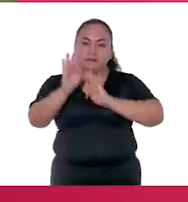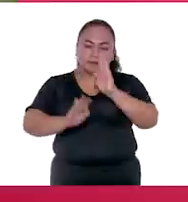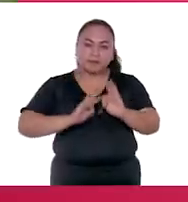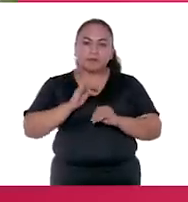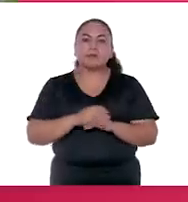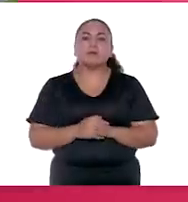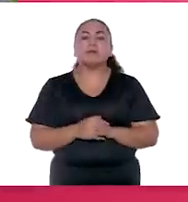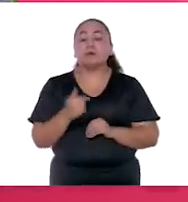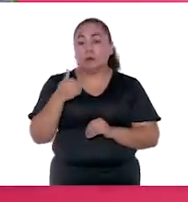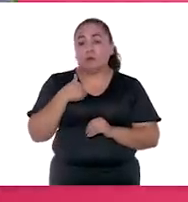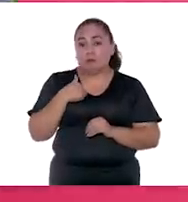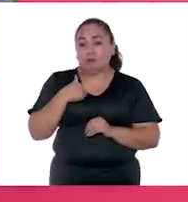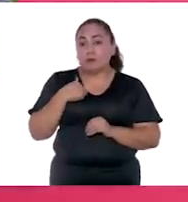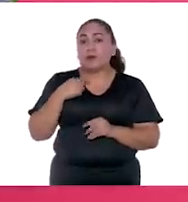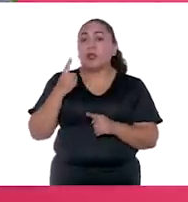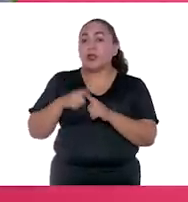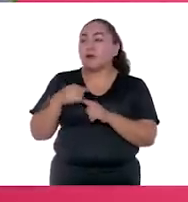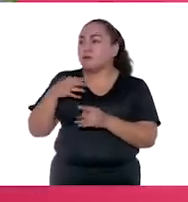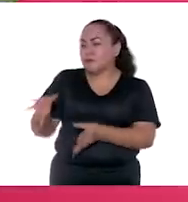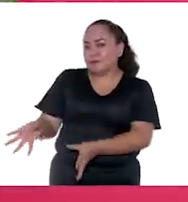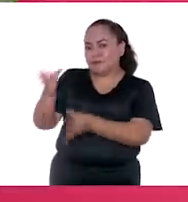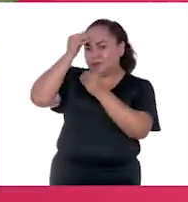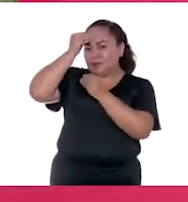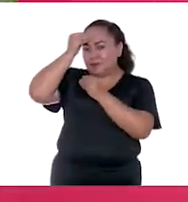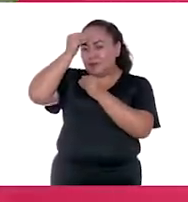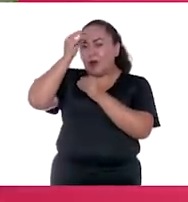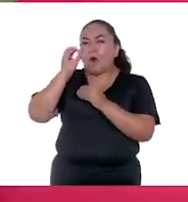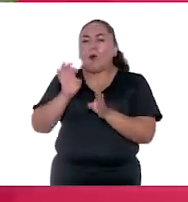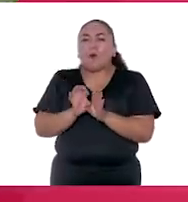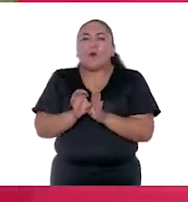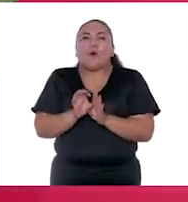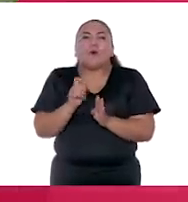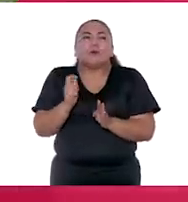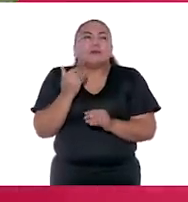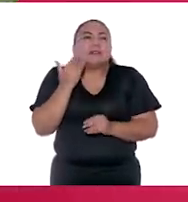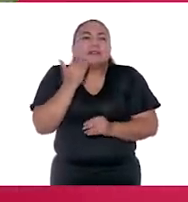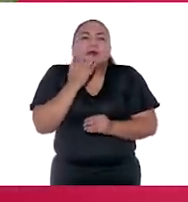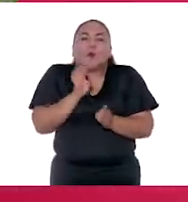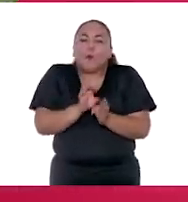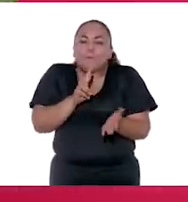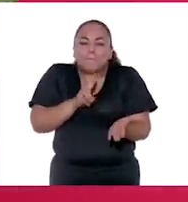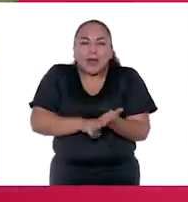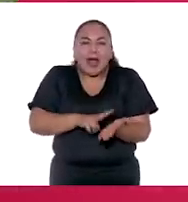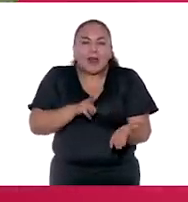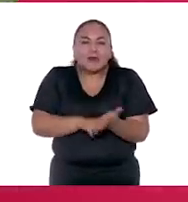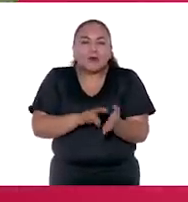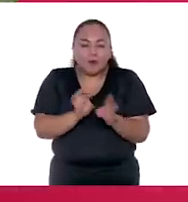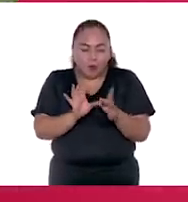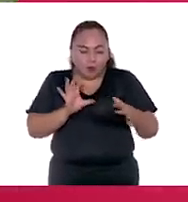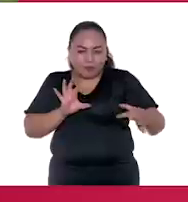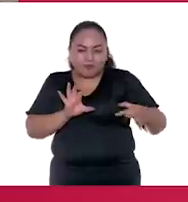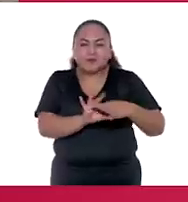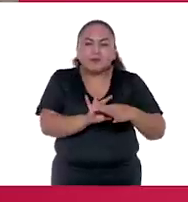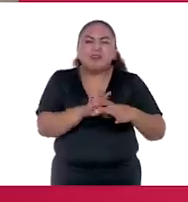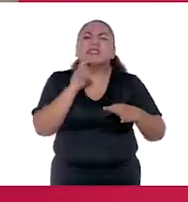Le aprendí o le saqué verdaderamente el saborcito, el valor a la conexión, que es esto.